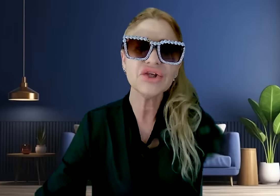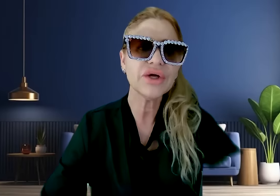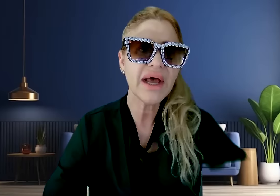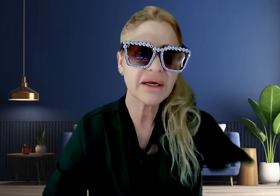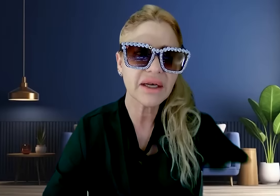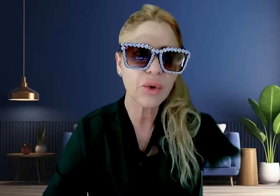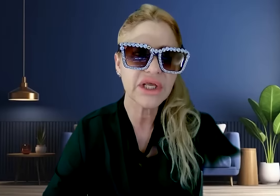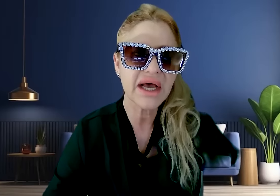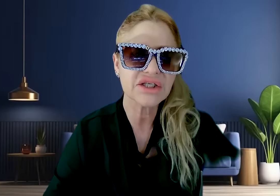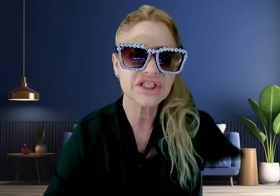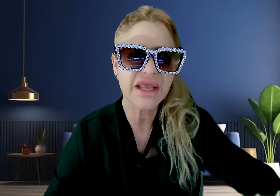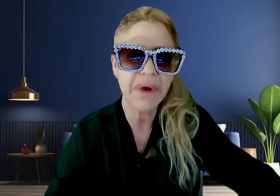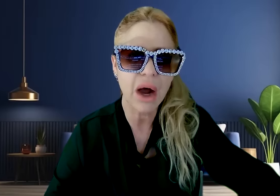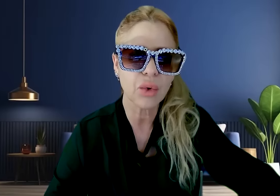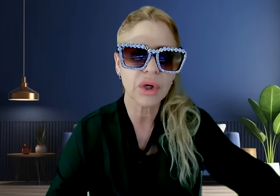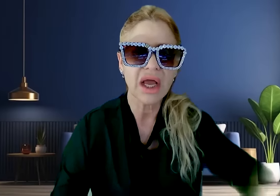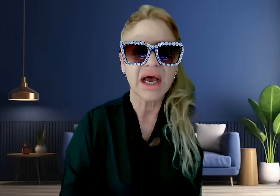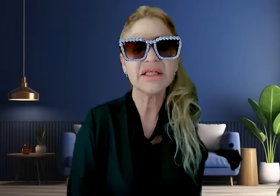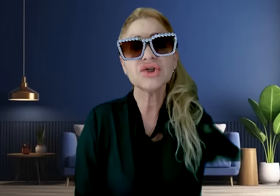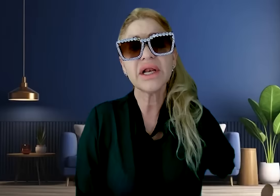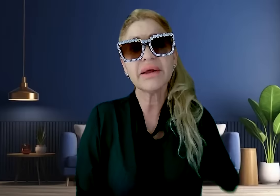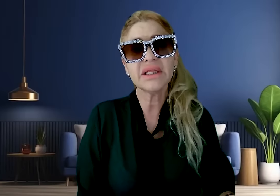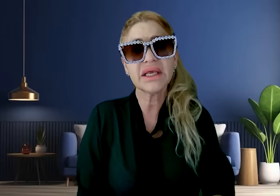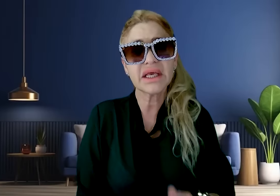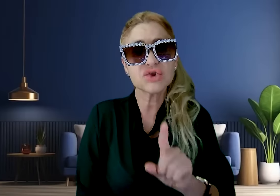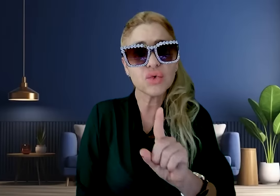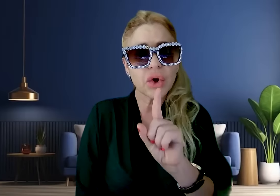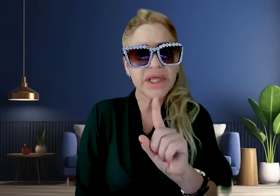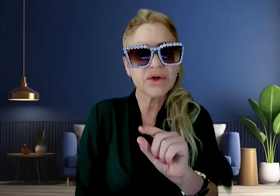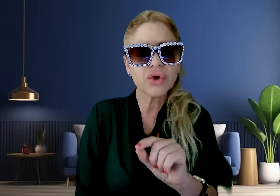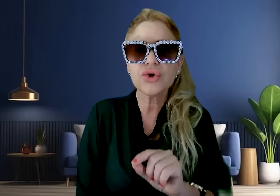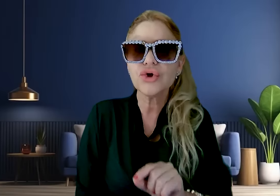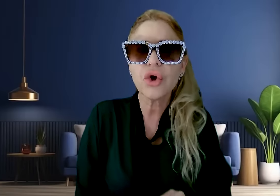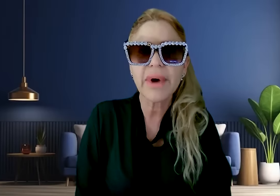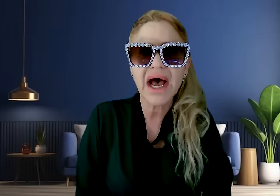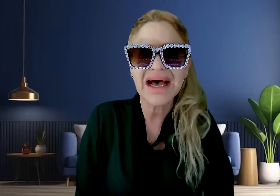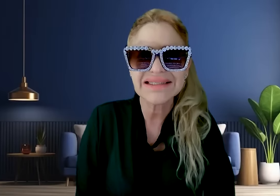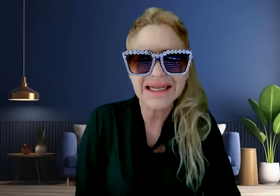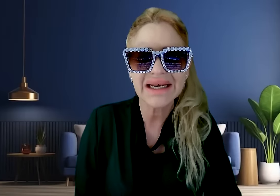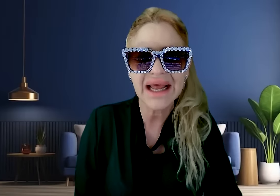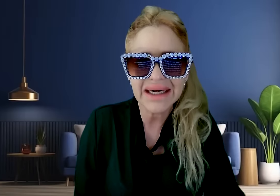La señora Claudia Sheinbaum ha dicho claramente que su gobierno